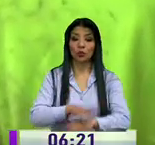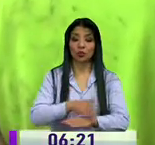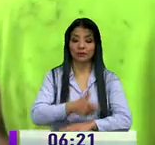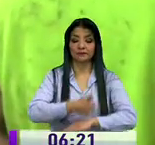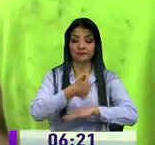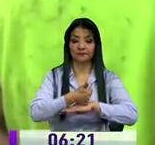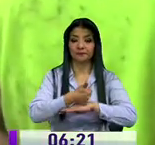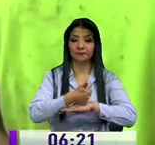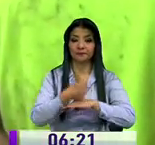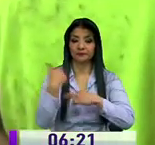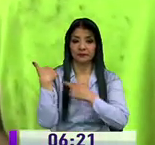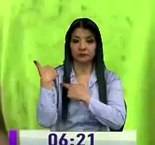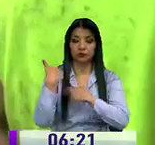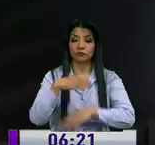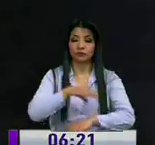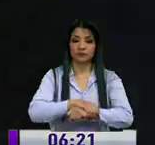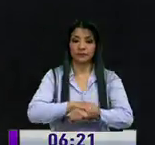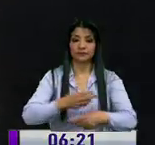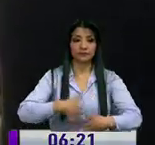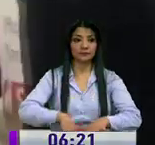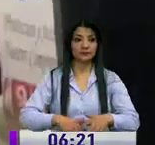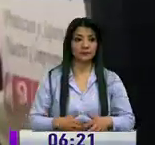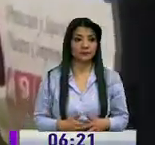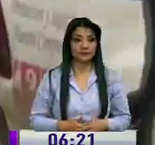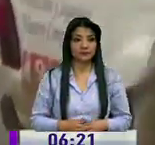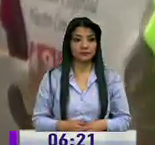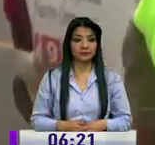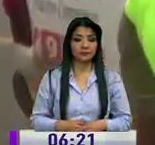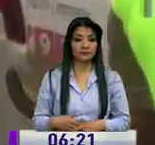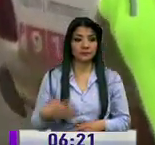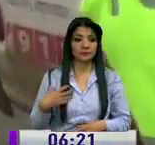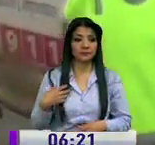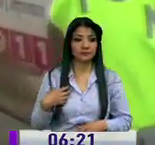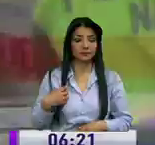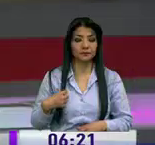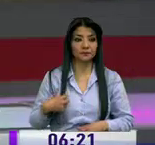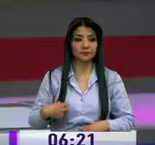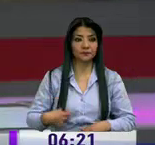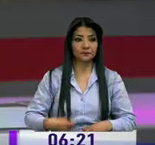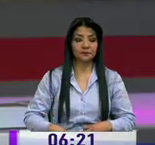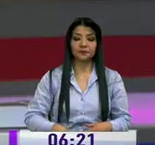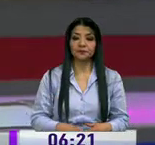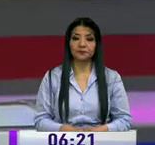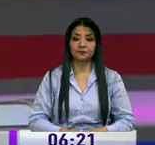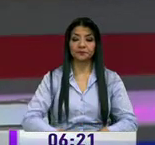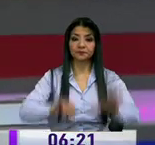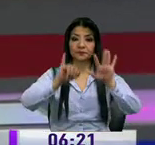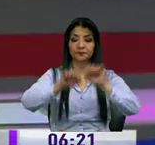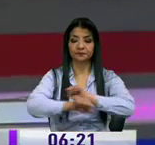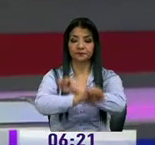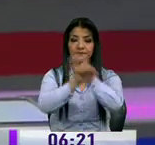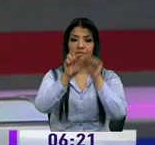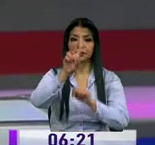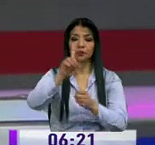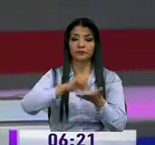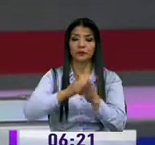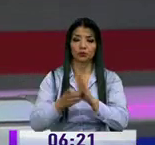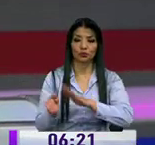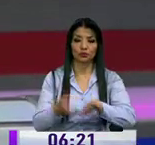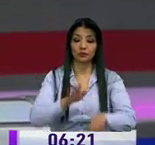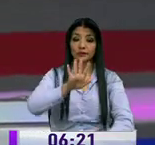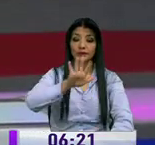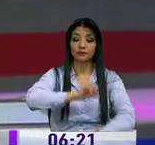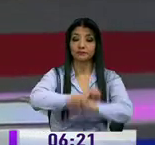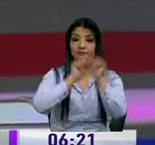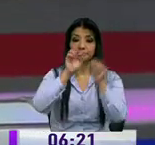las autoridades competentes. Informó Roselena Vascones. Son las 6 de la mañana y 21 minutos, 5:21 allá en